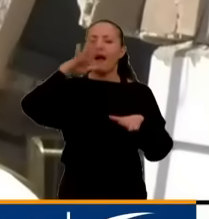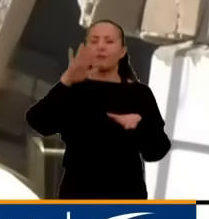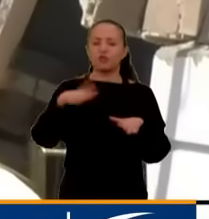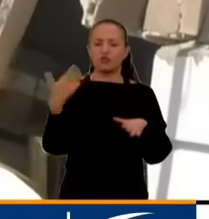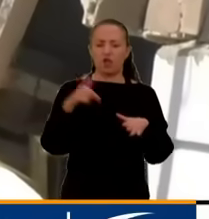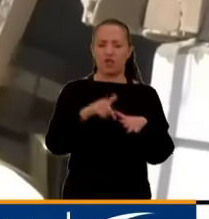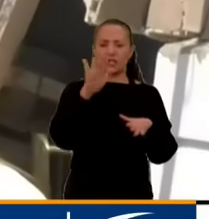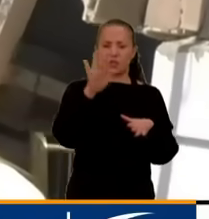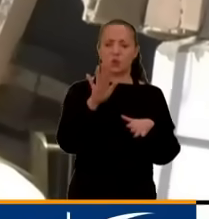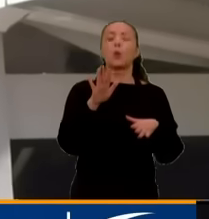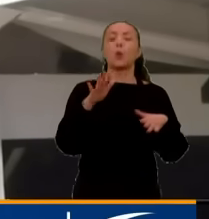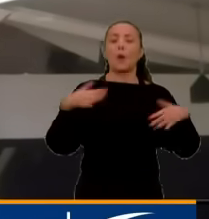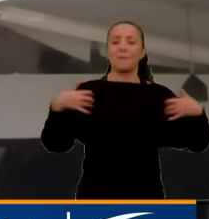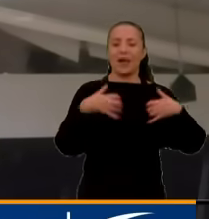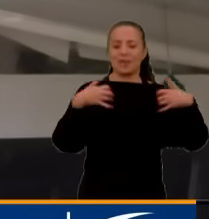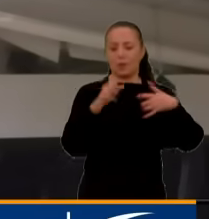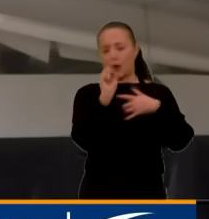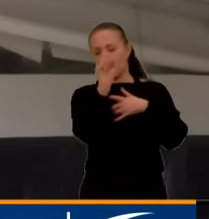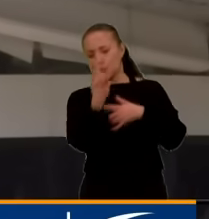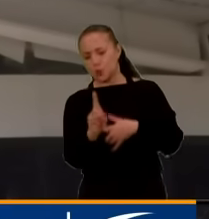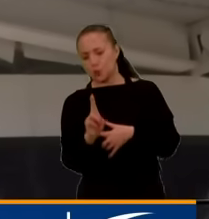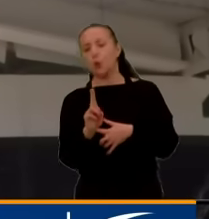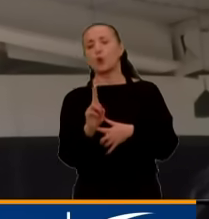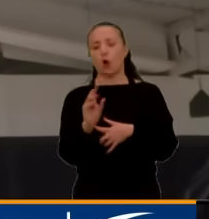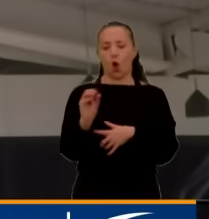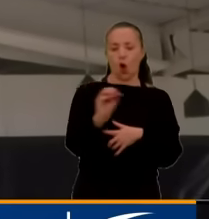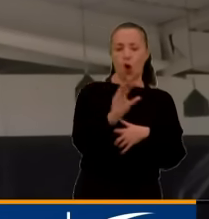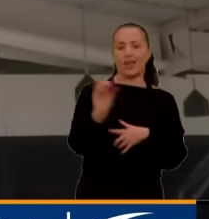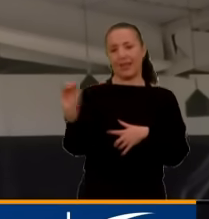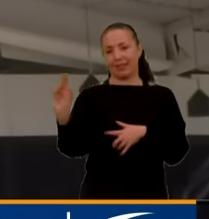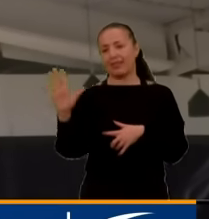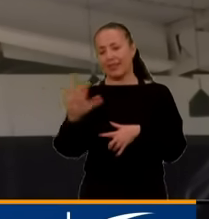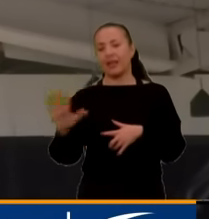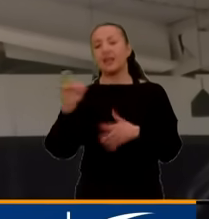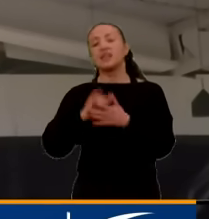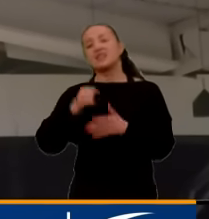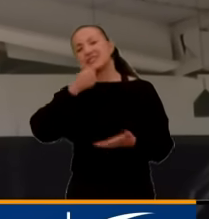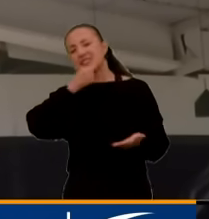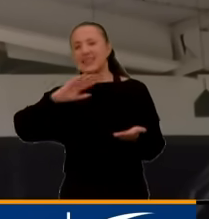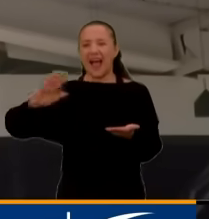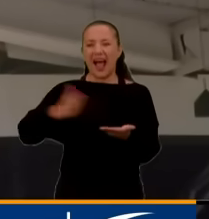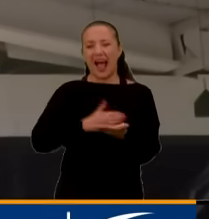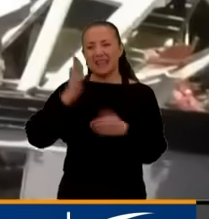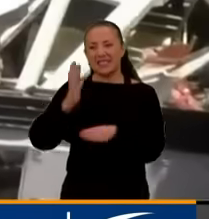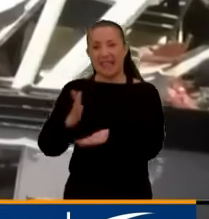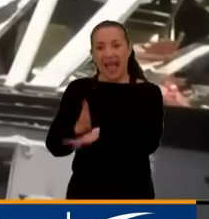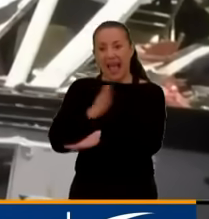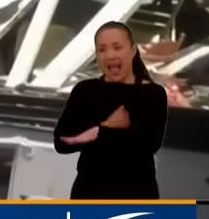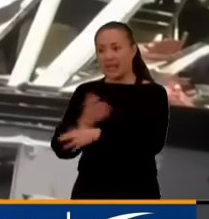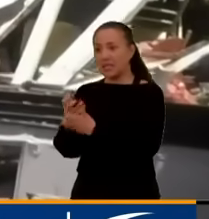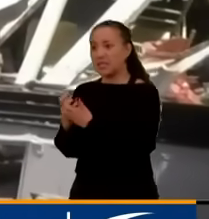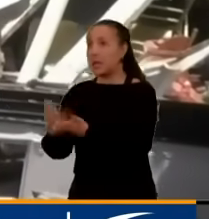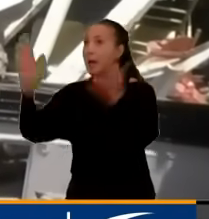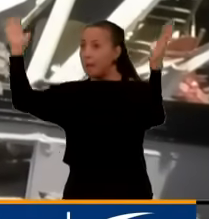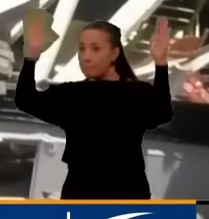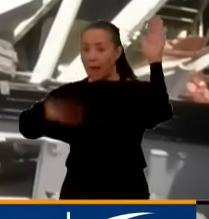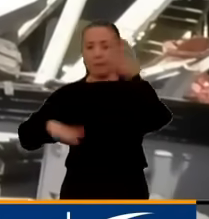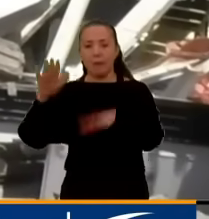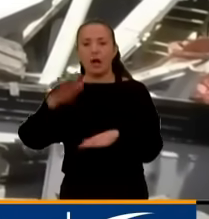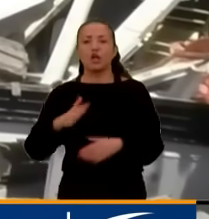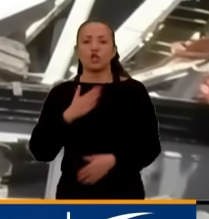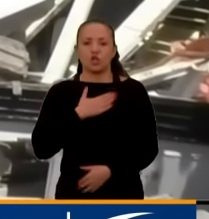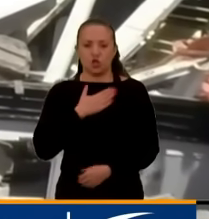Valledupar. Los músicos que iban a amenizar la fiesta relataron los momentos antes del desplome de la edificación. Yo era